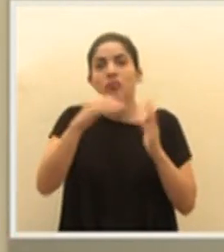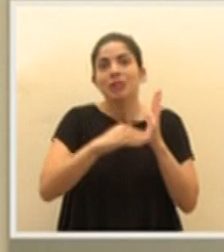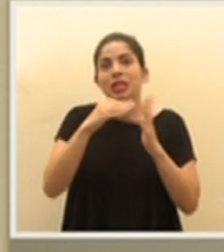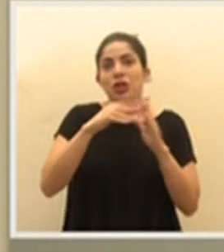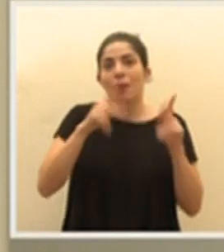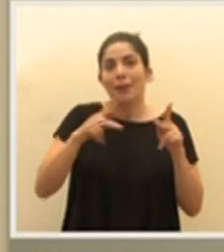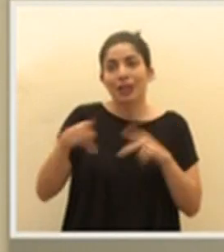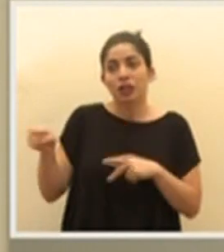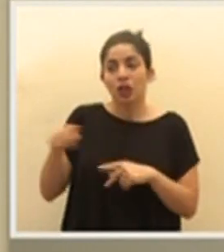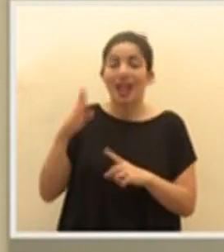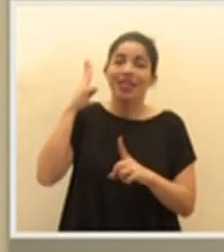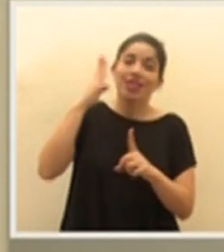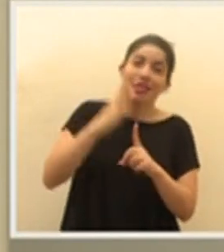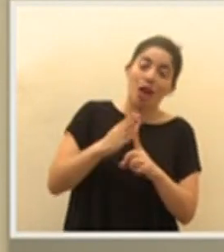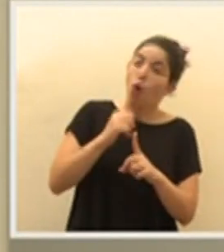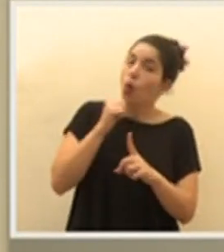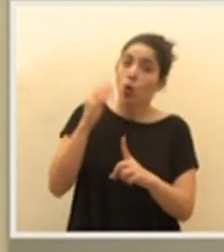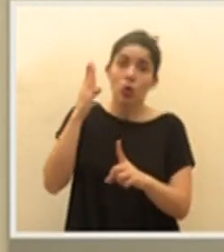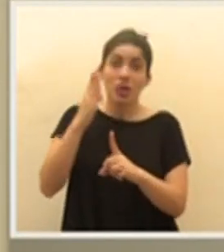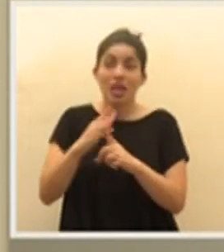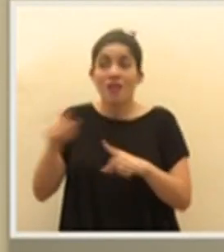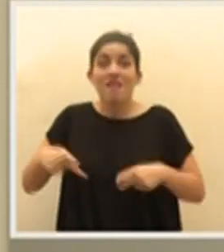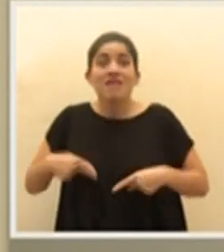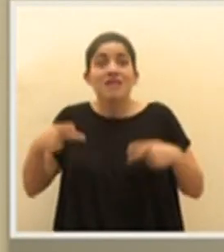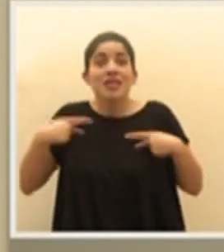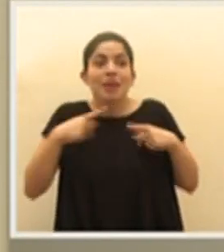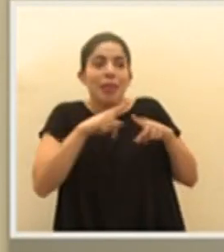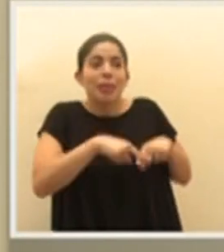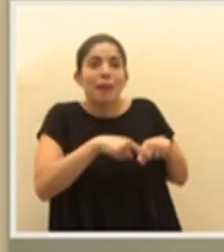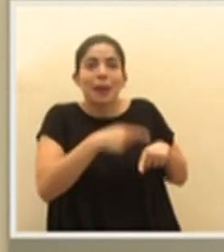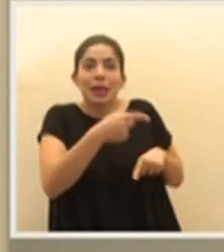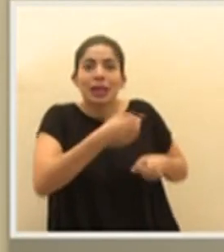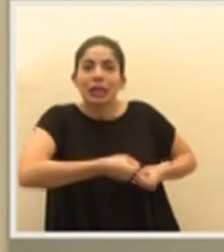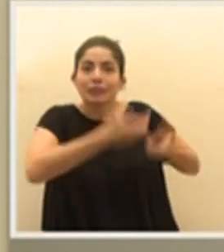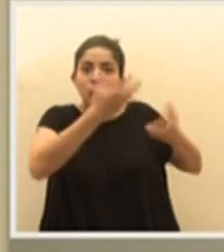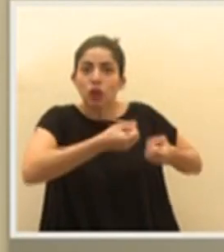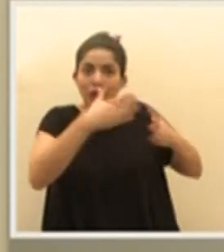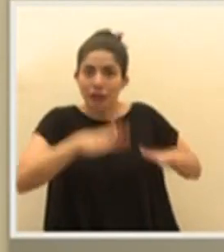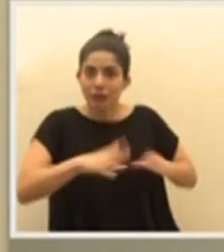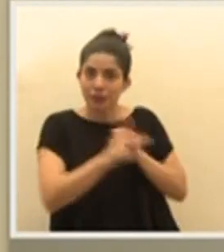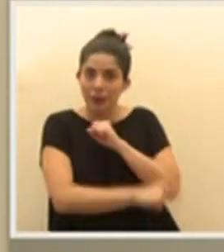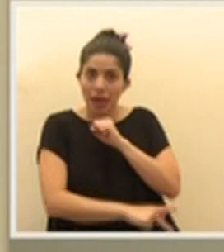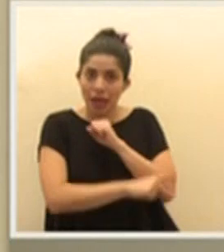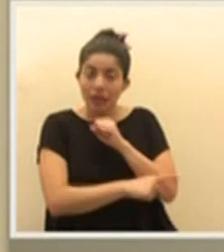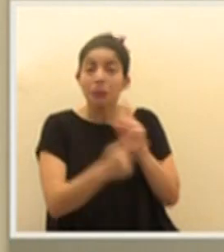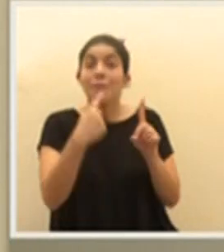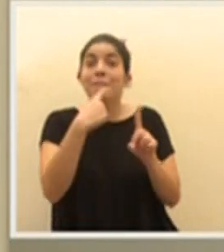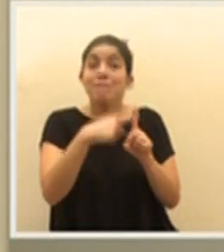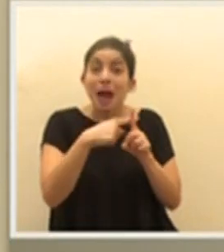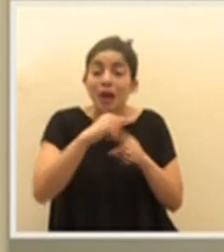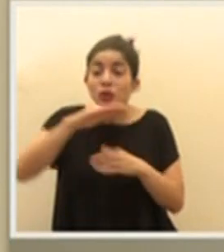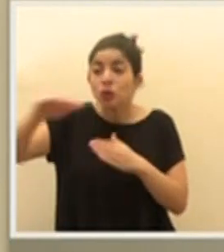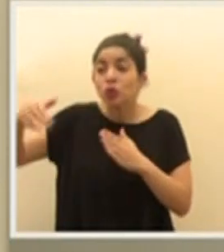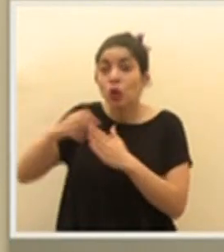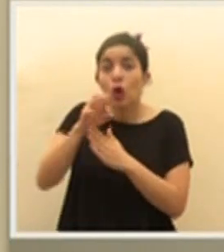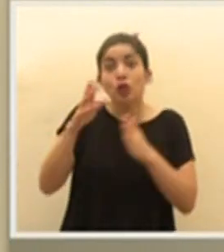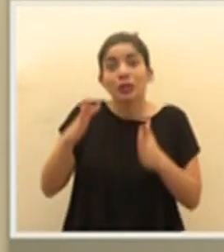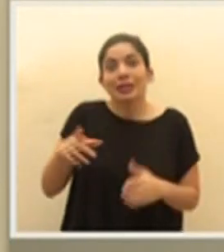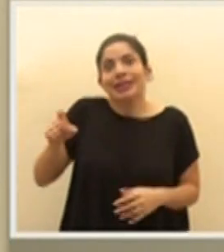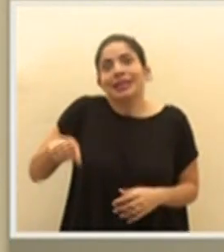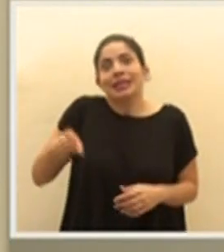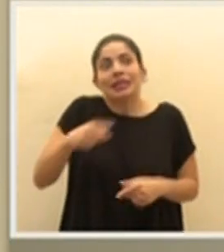que directa o indirectamente viven de la actividad exportadora en nuestro país, y todos los costarricenses que requerimos